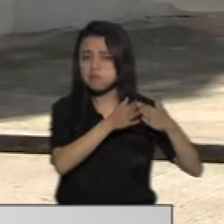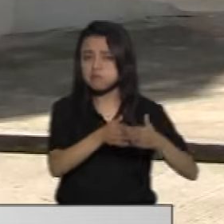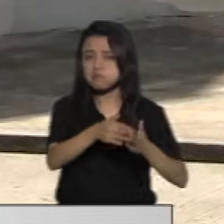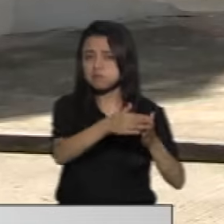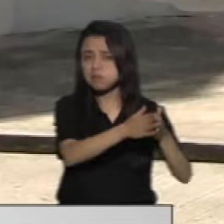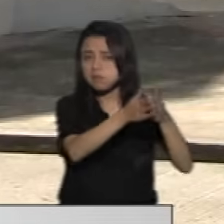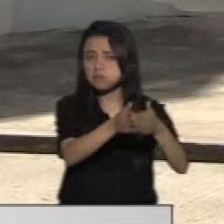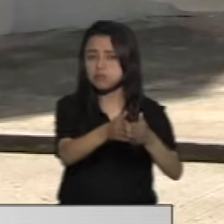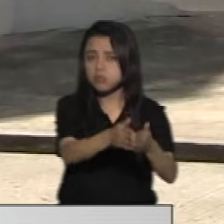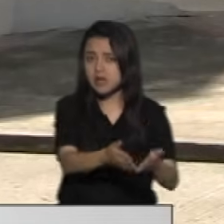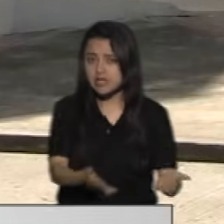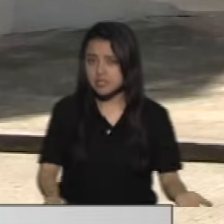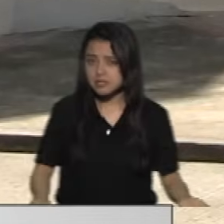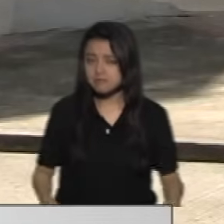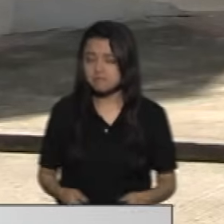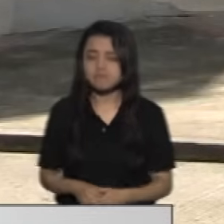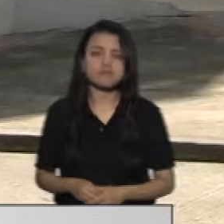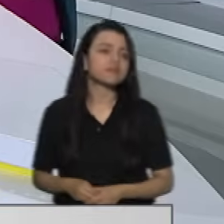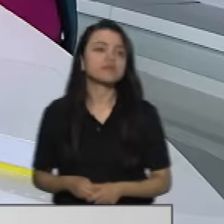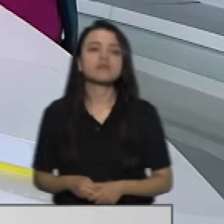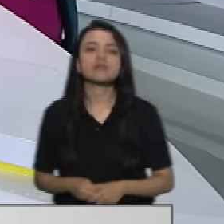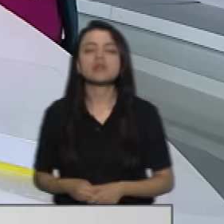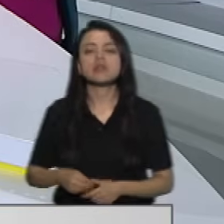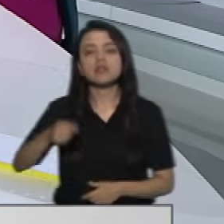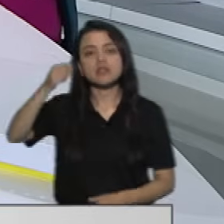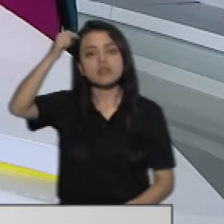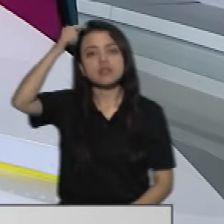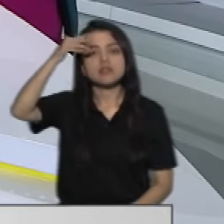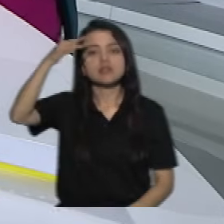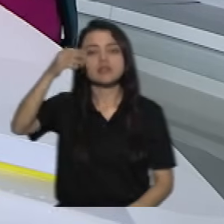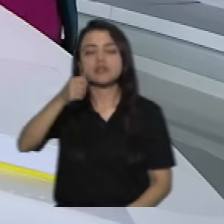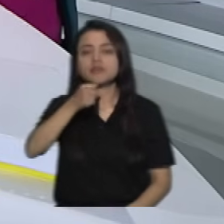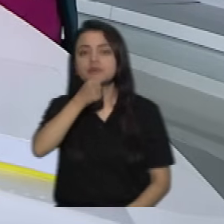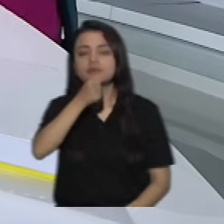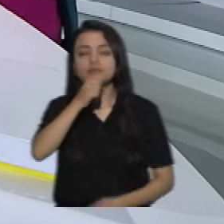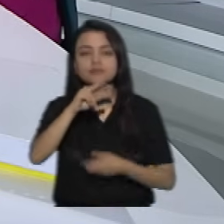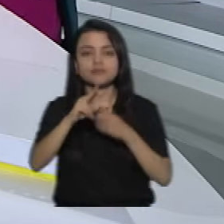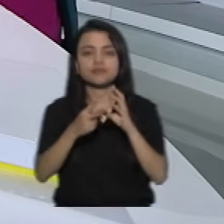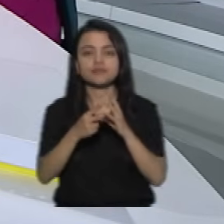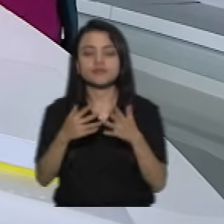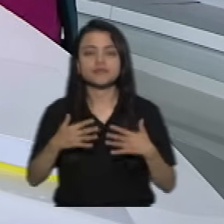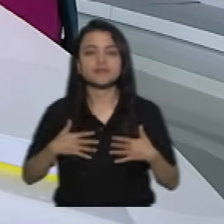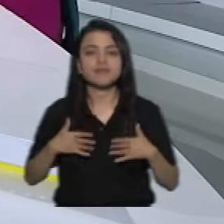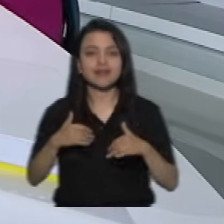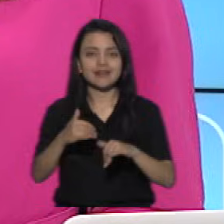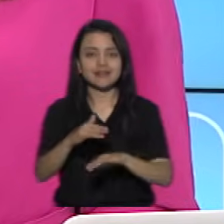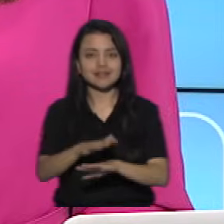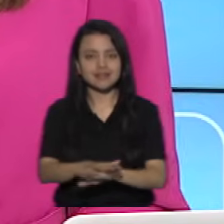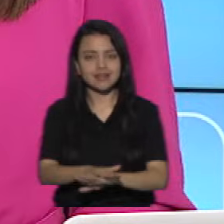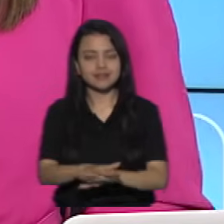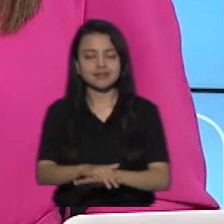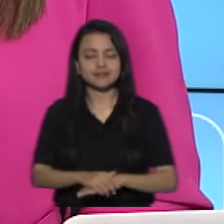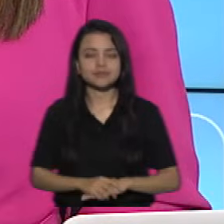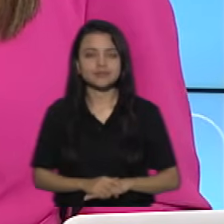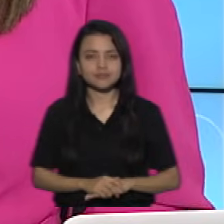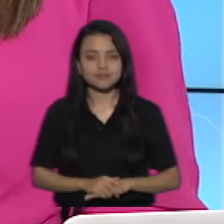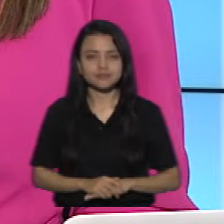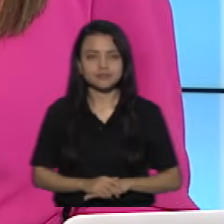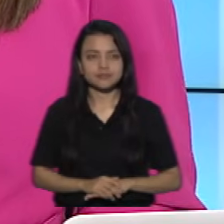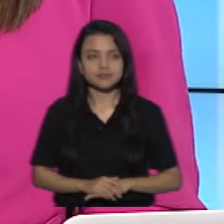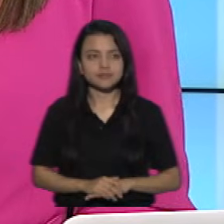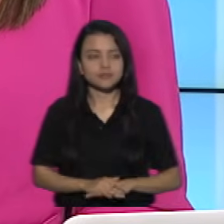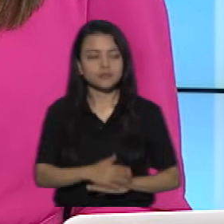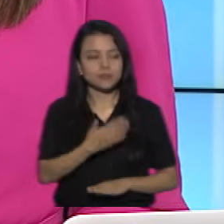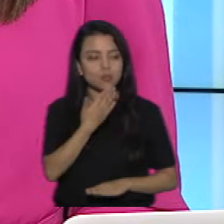es toda la información desde Cartagena. Tatiana Rodríguez para Noticentro 1 CMI. Feliz tarde. Tatiana, muchas gracias. Cuatro